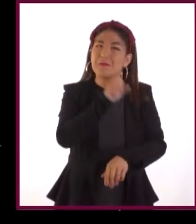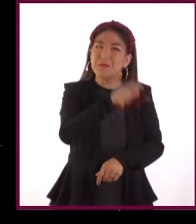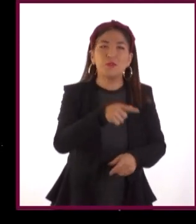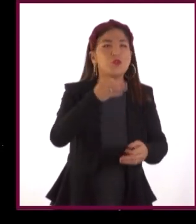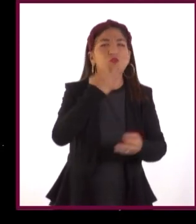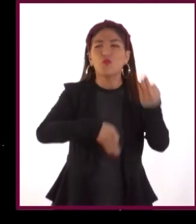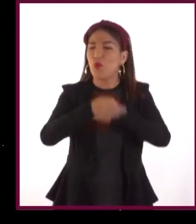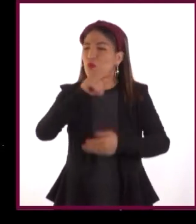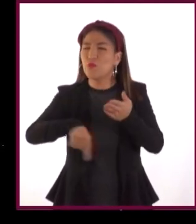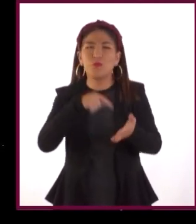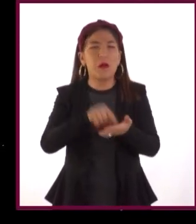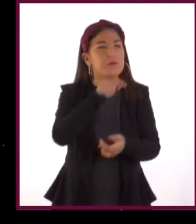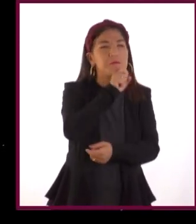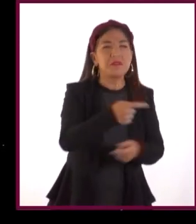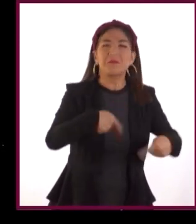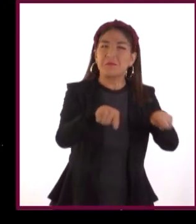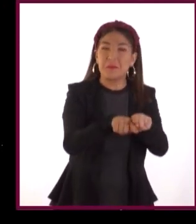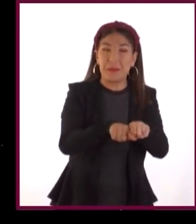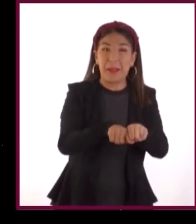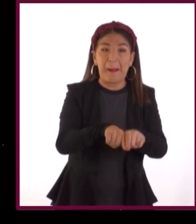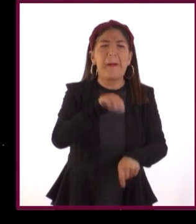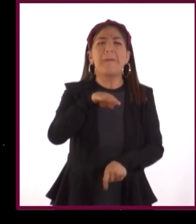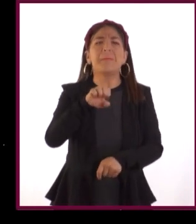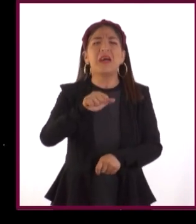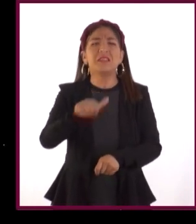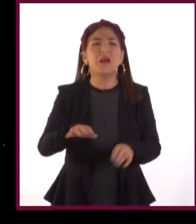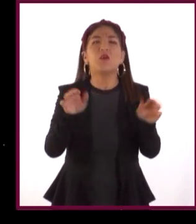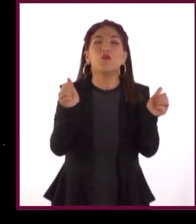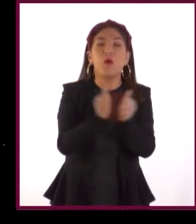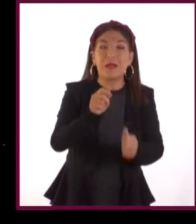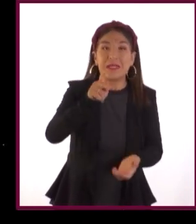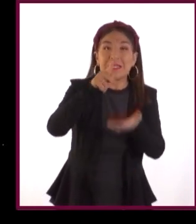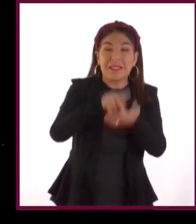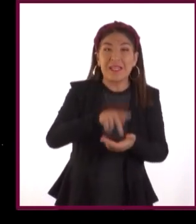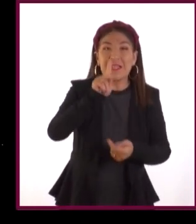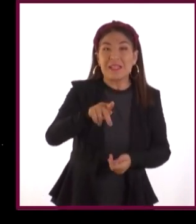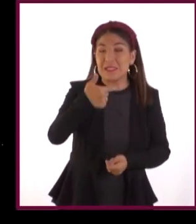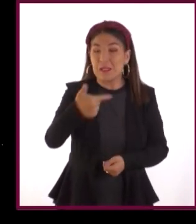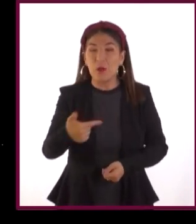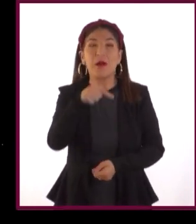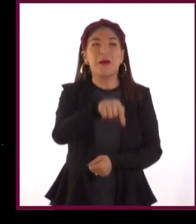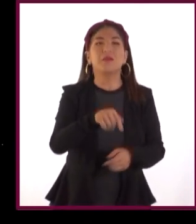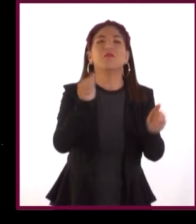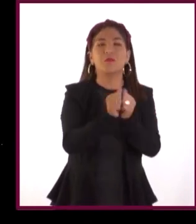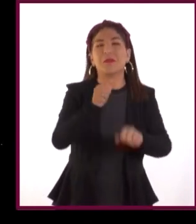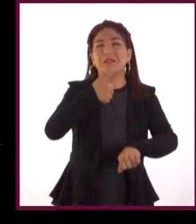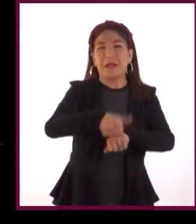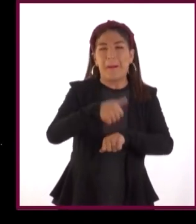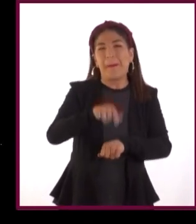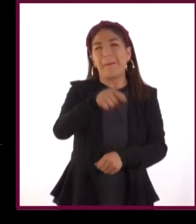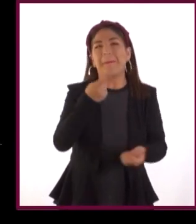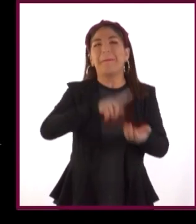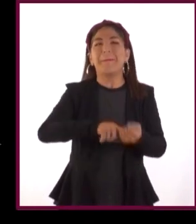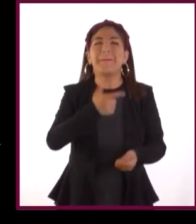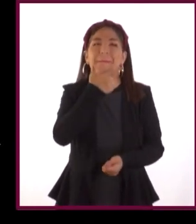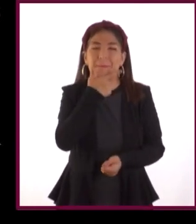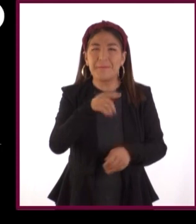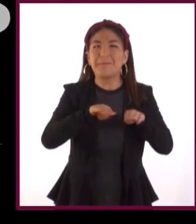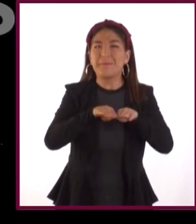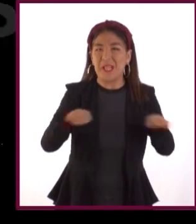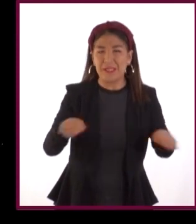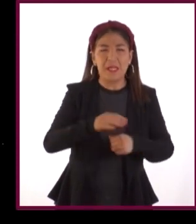de un cuerpo es P igual a masa por gravedad. La masa es la cantidad de materia que contiene un cuerpo. La masa de un cuerpo